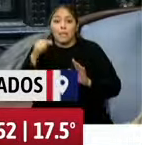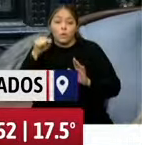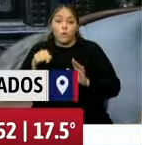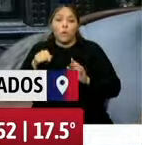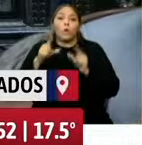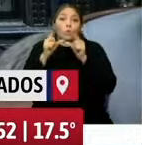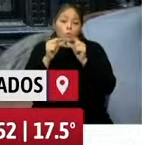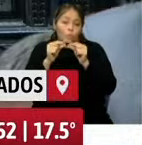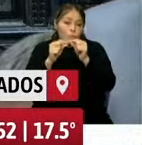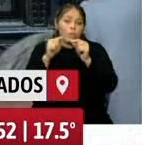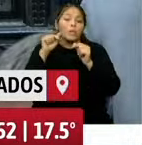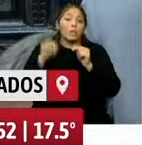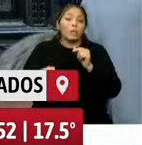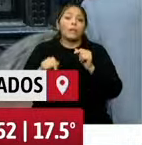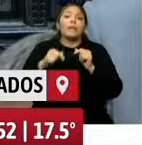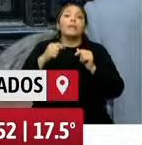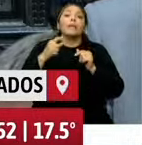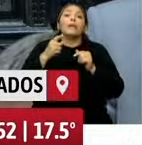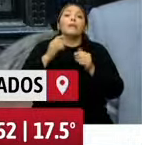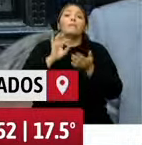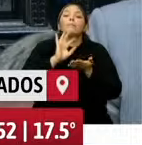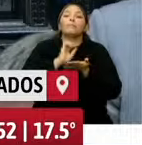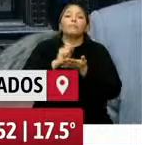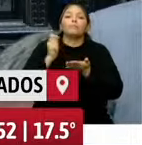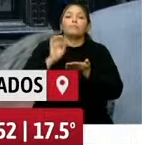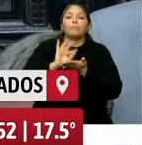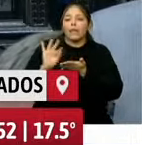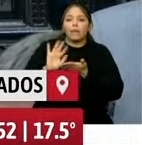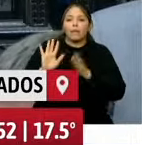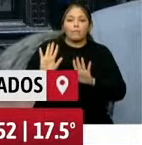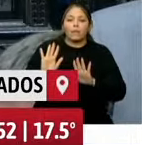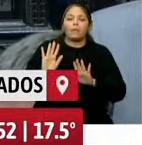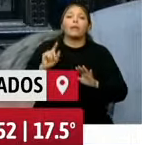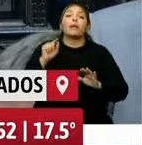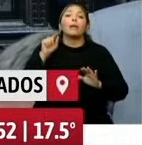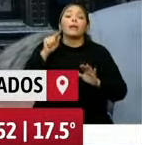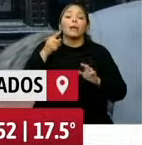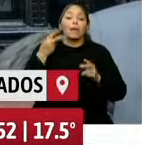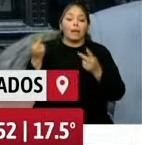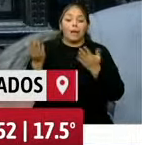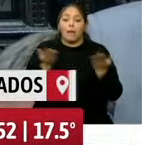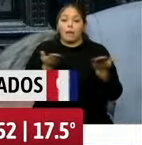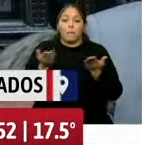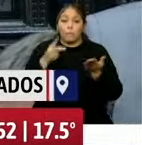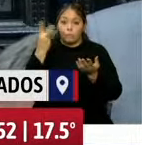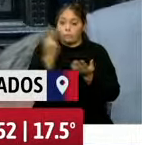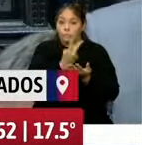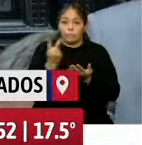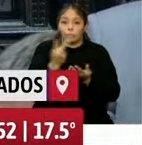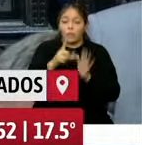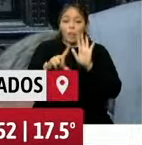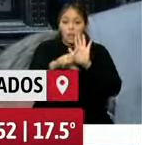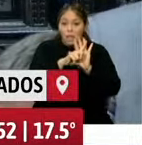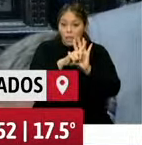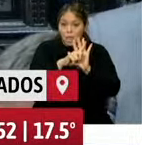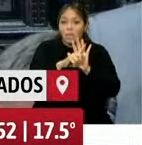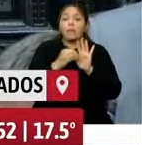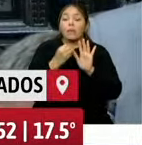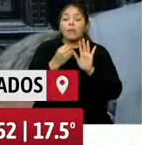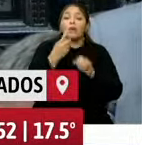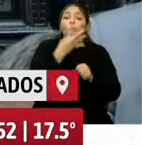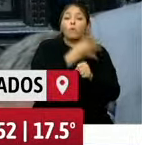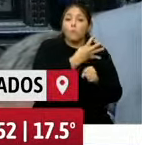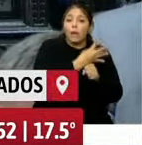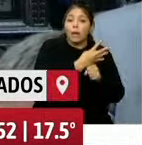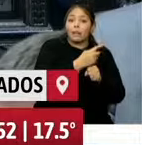semana posterior a esa movilización eh Tan masiva por las universidades y bueno encontró la fórmula como para poder